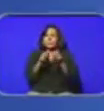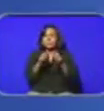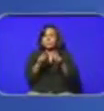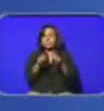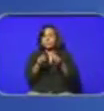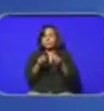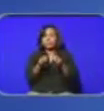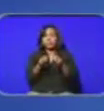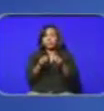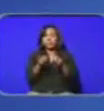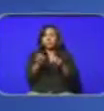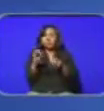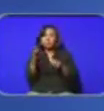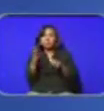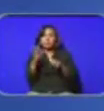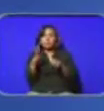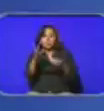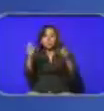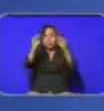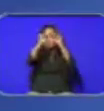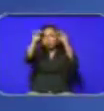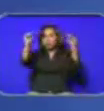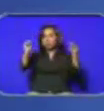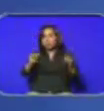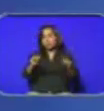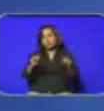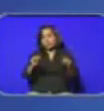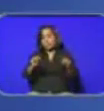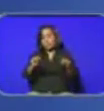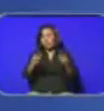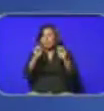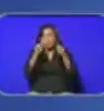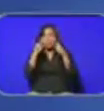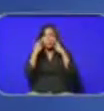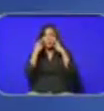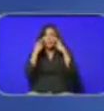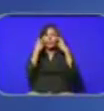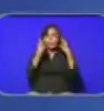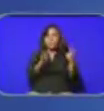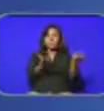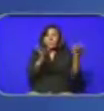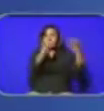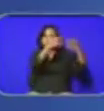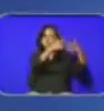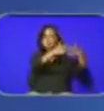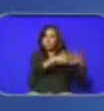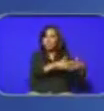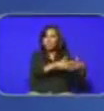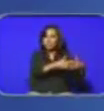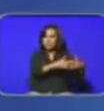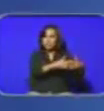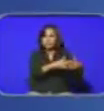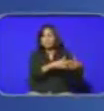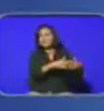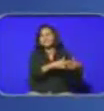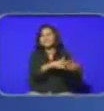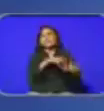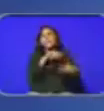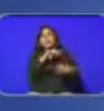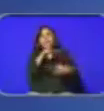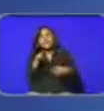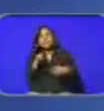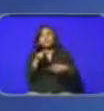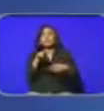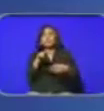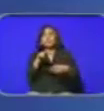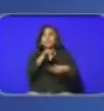puede encontrar en un servicio de equipo pesado, equipo liviano. Va a haber un hangar que replicaría el ambiente que se encontraría en